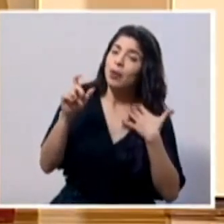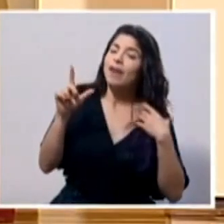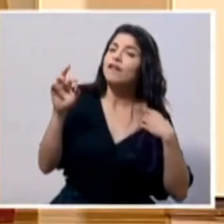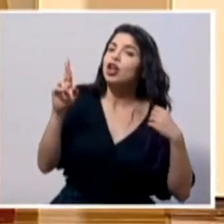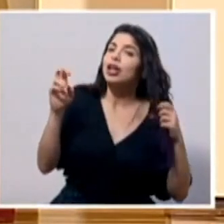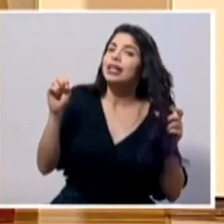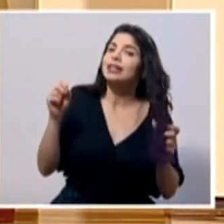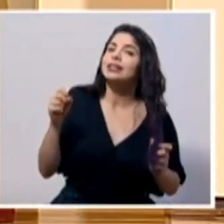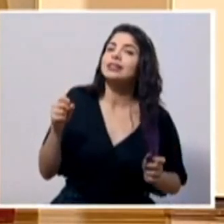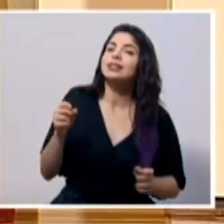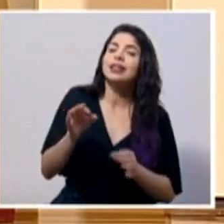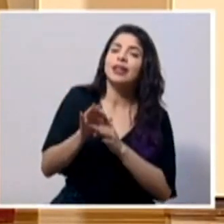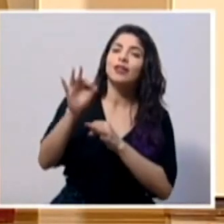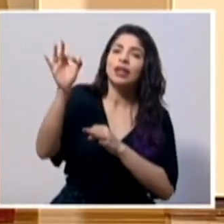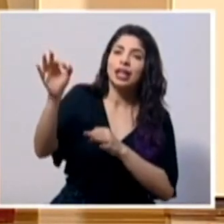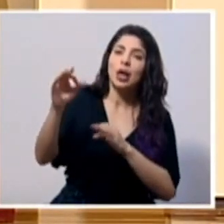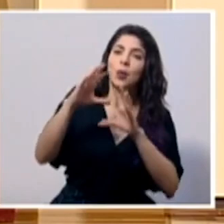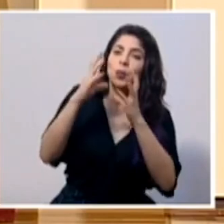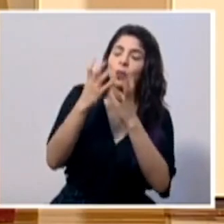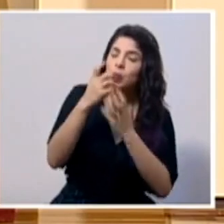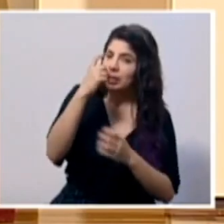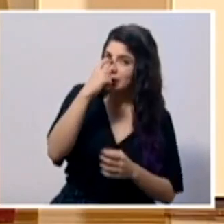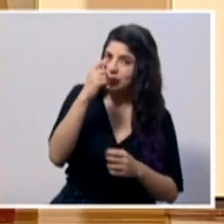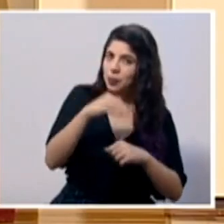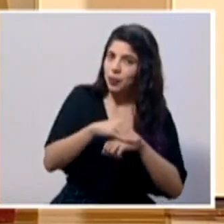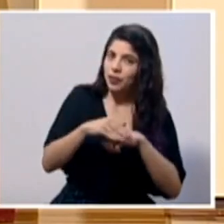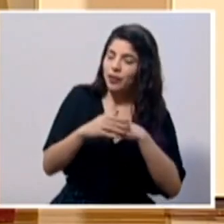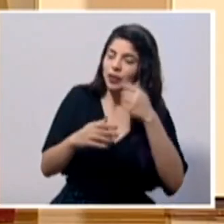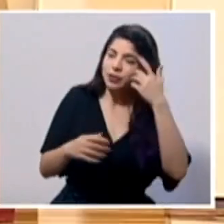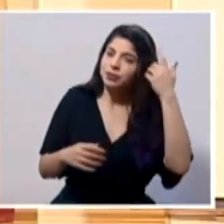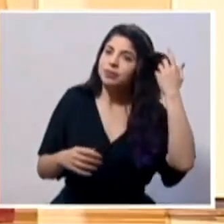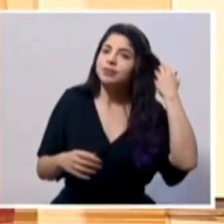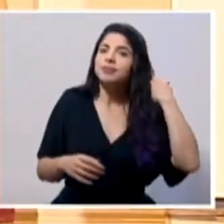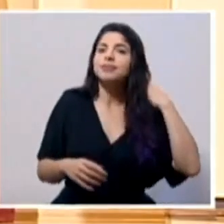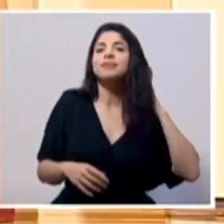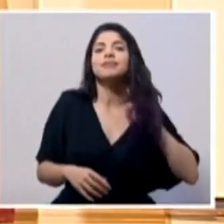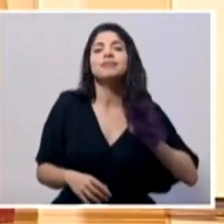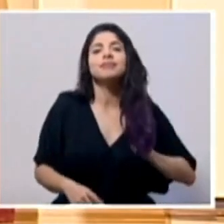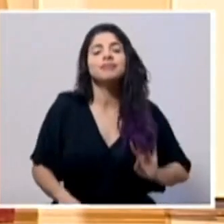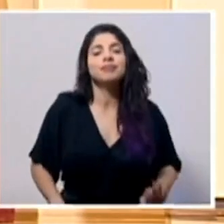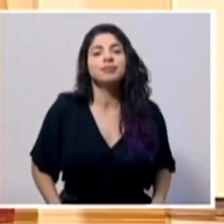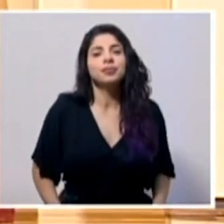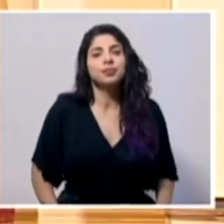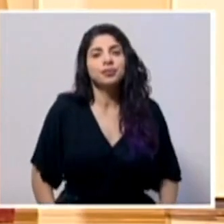medio regional, Mundo Escazú, por favor.